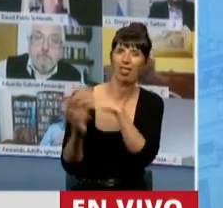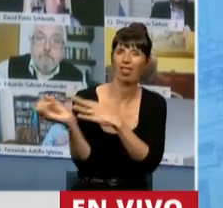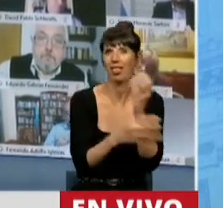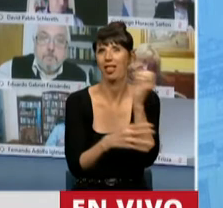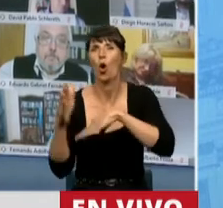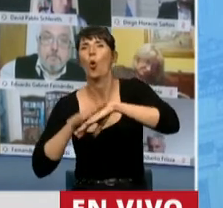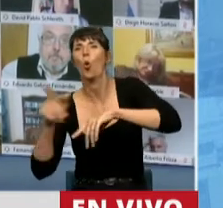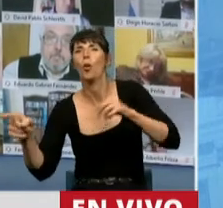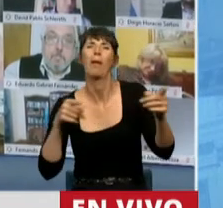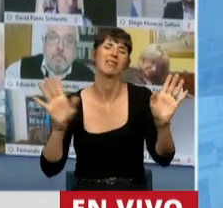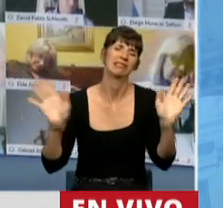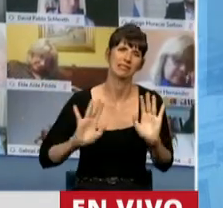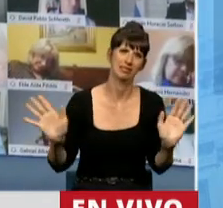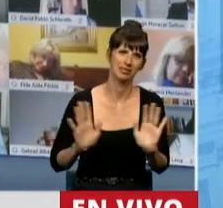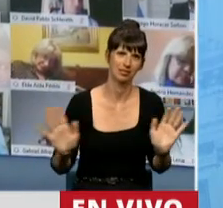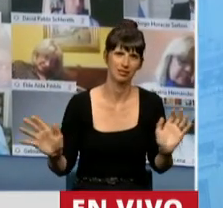por las culpas por la cabeza.